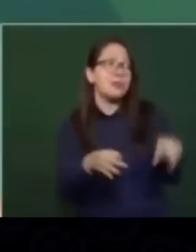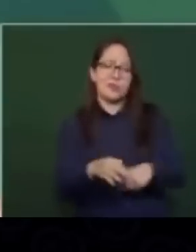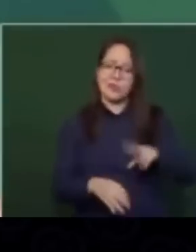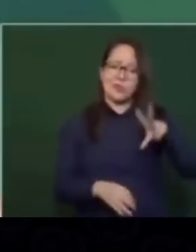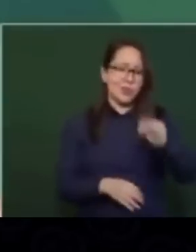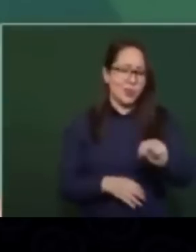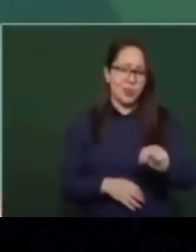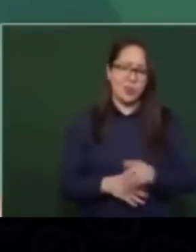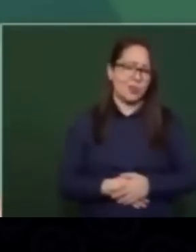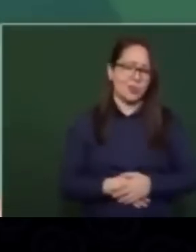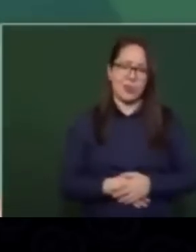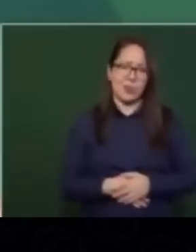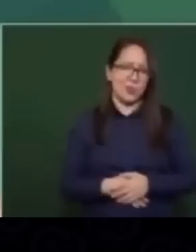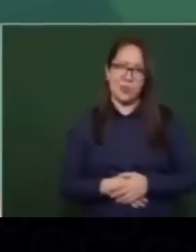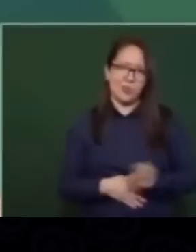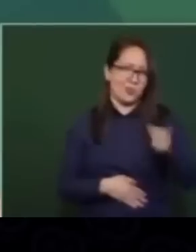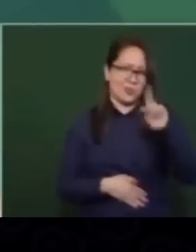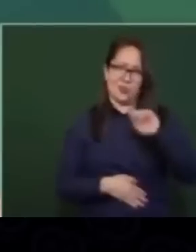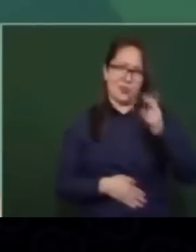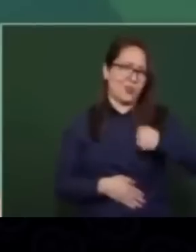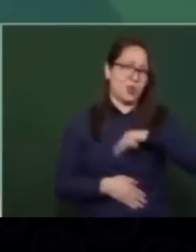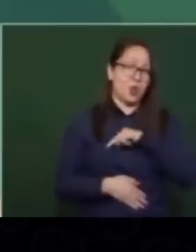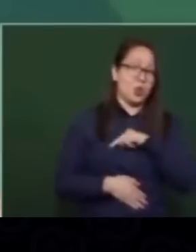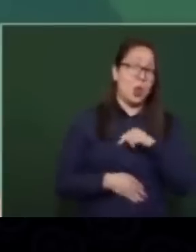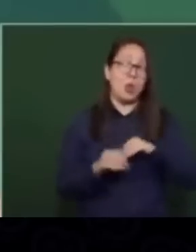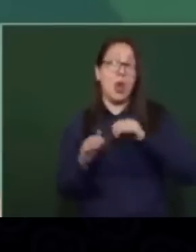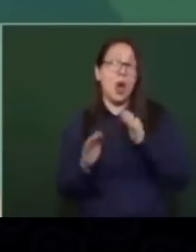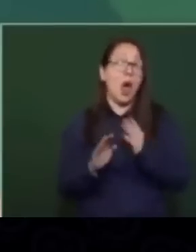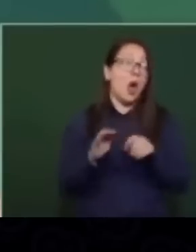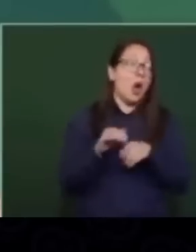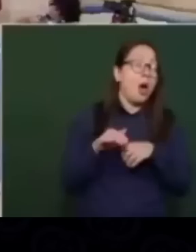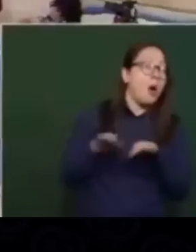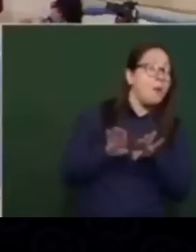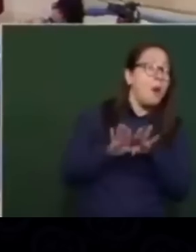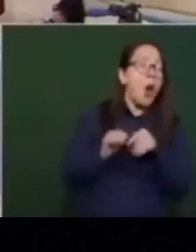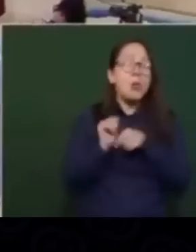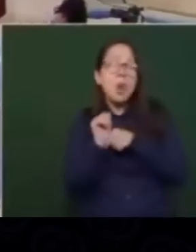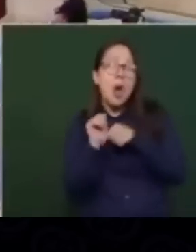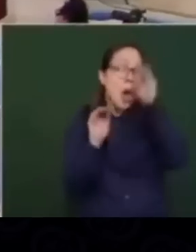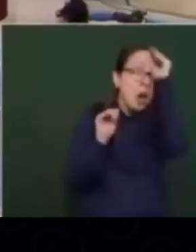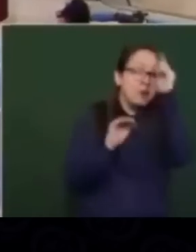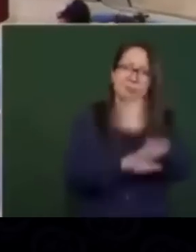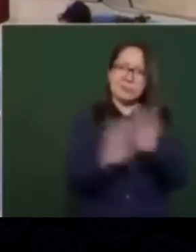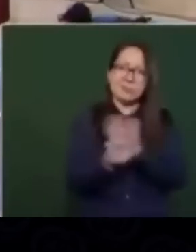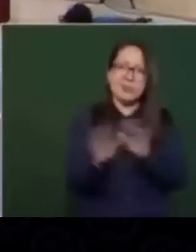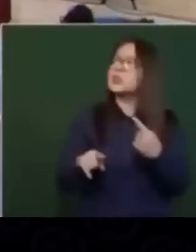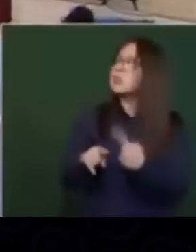dignidad. Sí. Nosotros no hacemos acuerdos en oscurito. ¿Quién mandó ese mensaje? La presidenta y